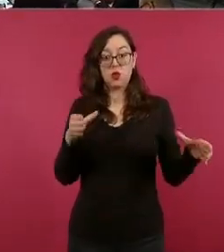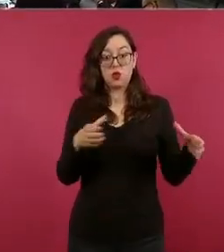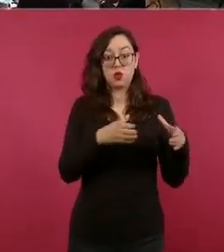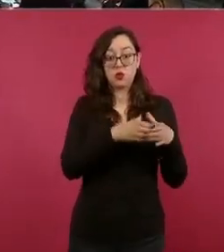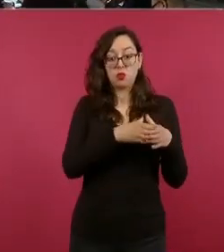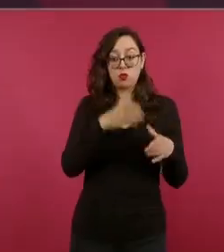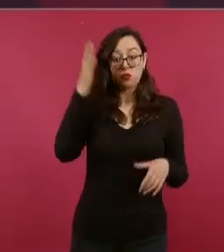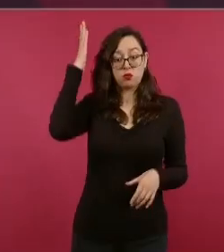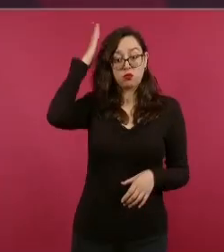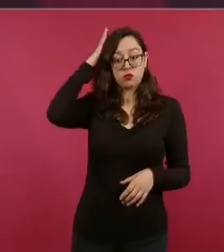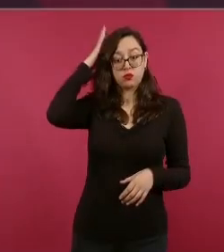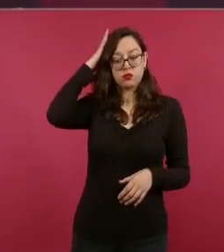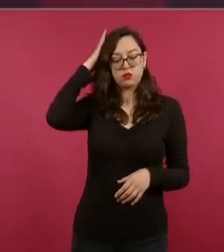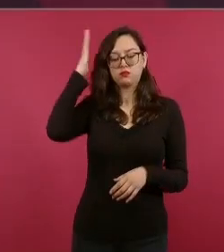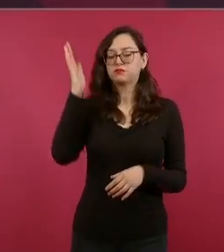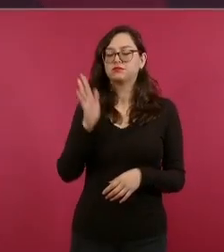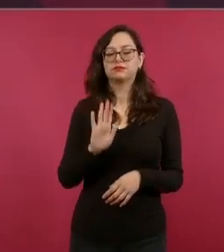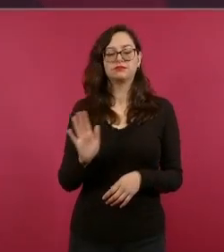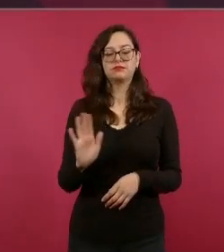Esto ya es